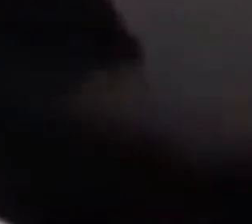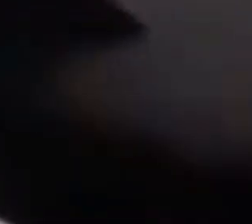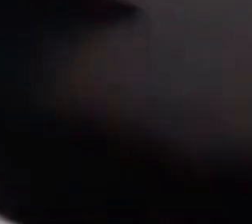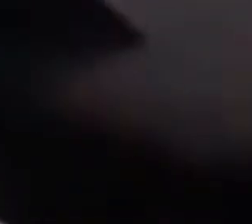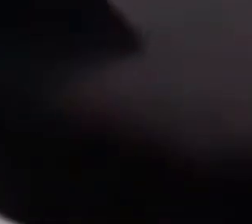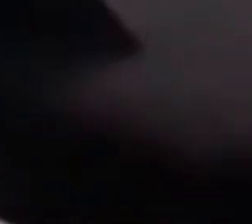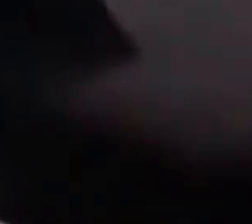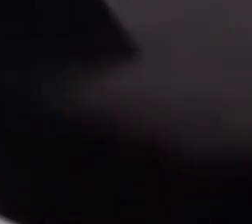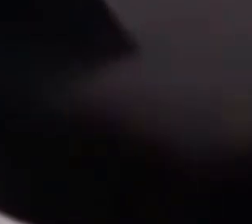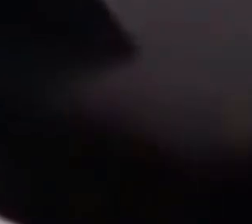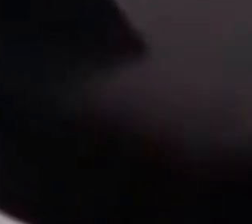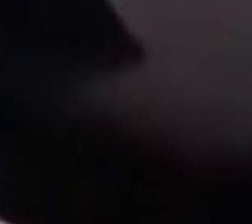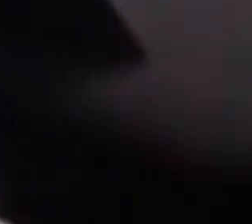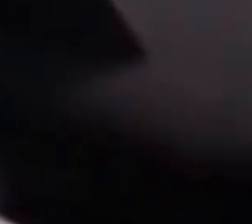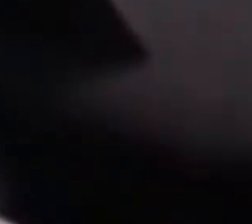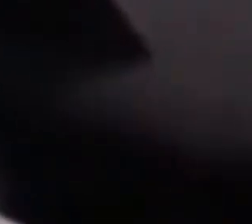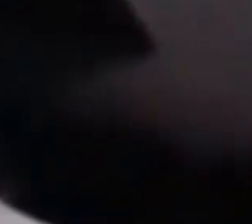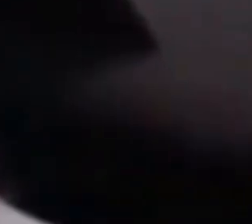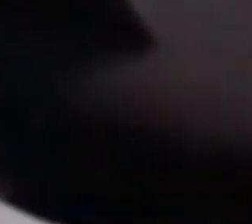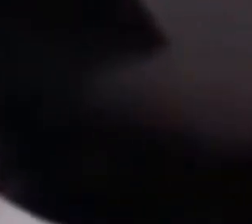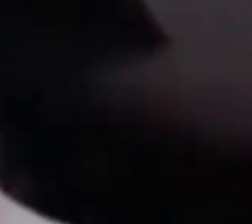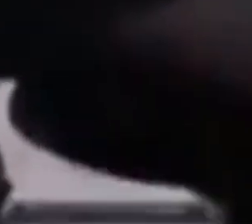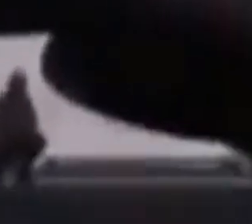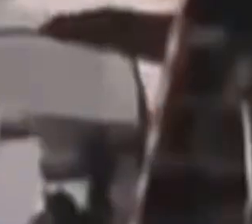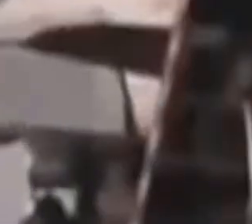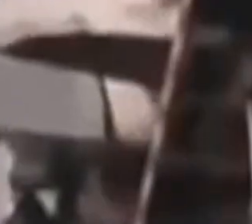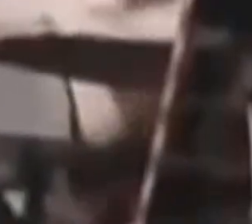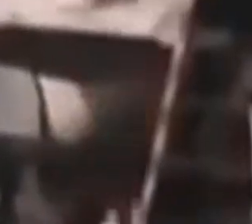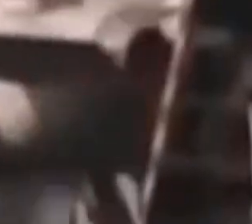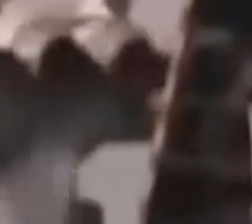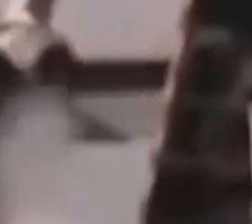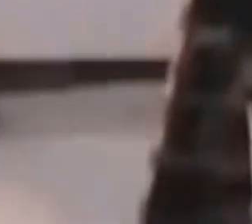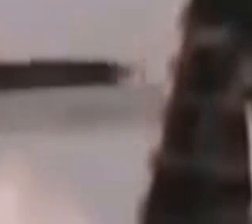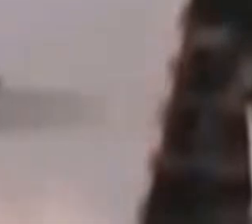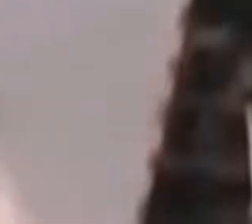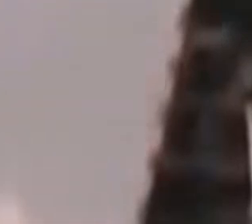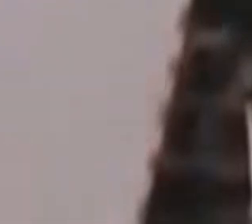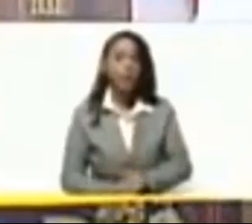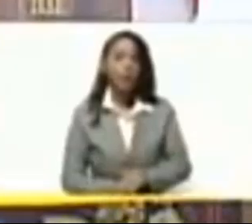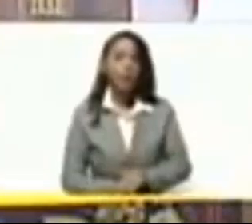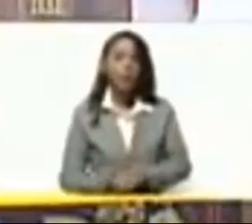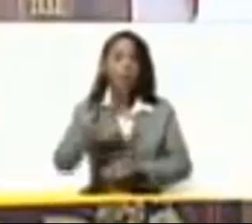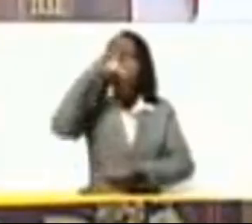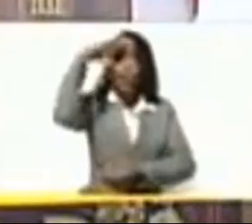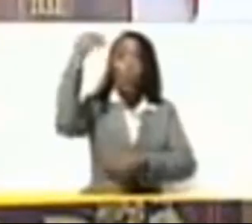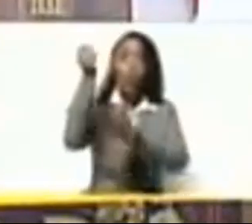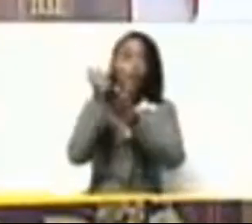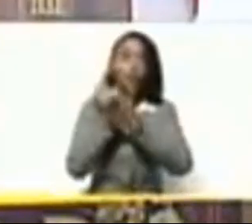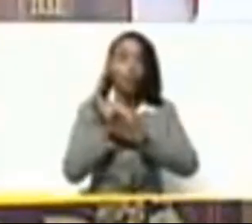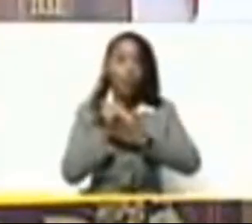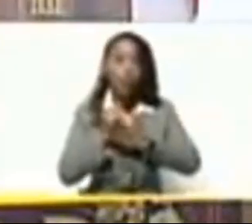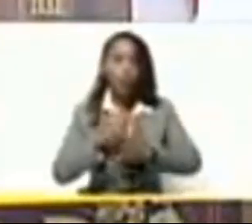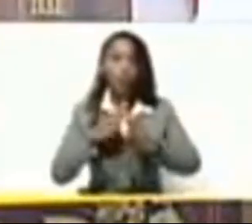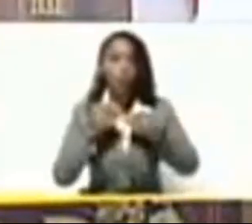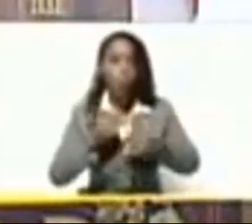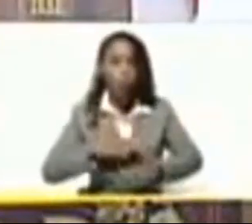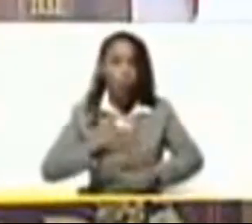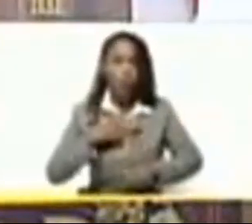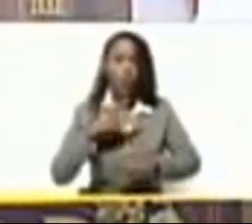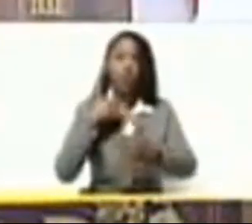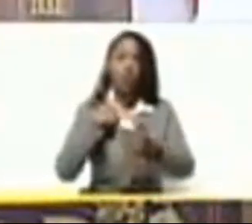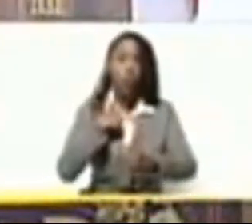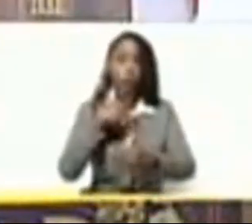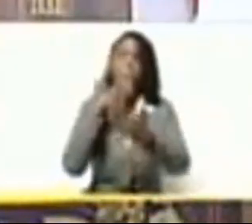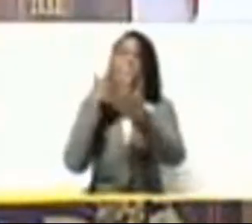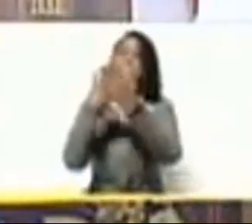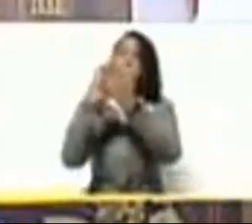todas estas organizaciones criminales, las cuales sabemos están asociadas, vinculadas con Nicolás Maduro, pero en realidad sabemos, señores, que todo esto es un plan para